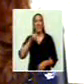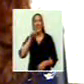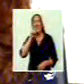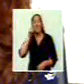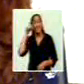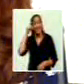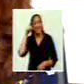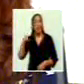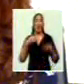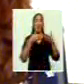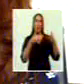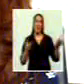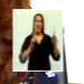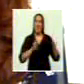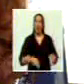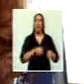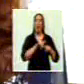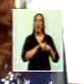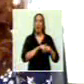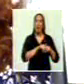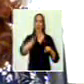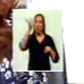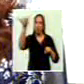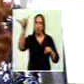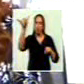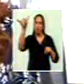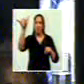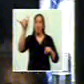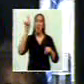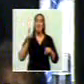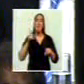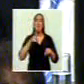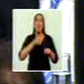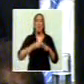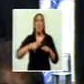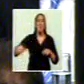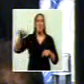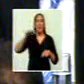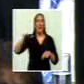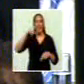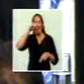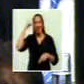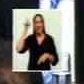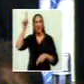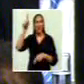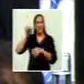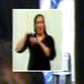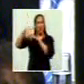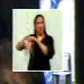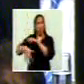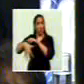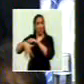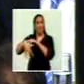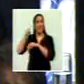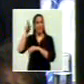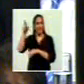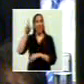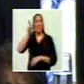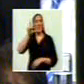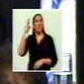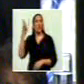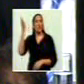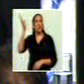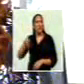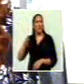habíamos prometido, el vuelo que une Parque Nacional Iguazú, que tiene el 34%